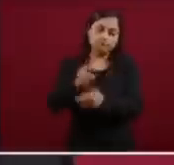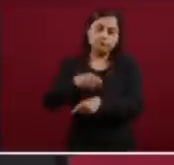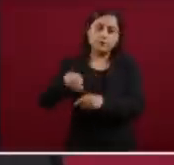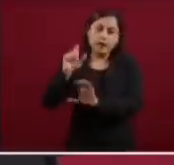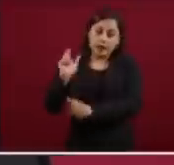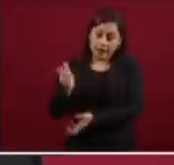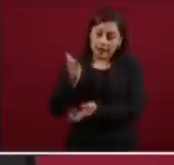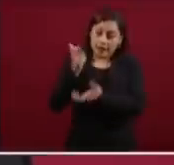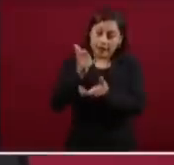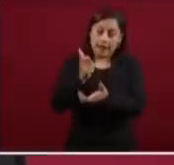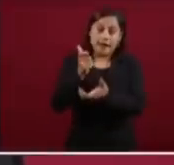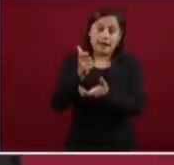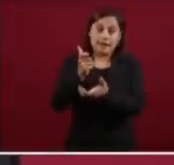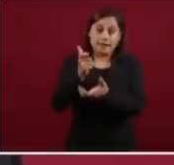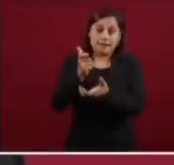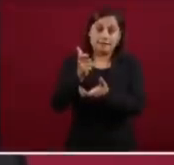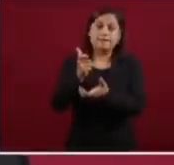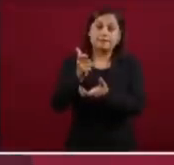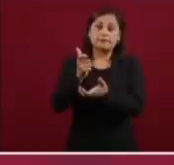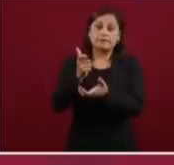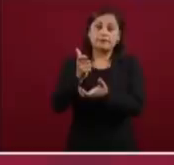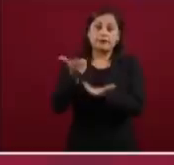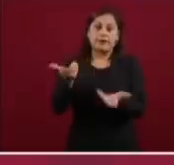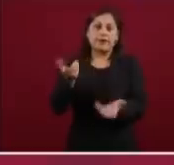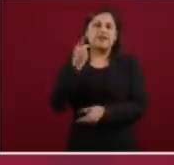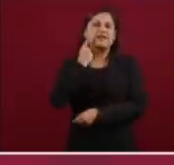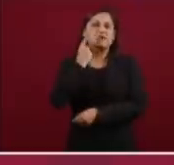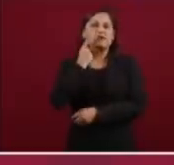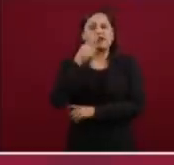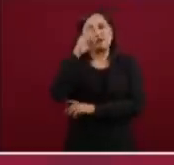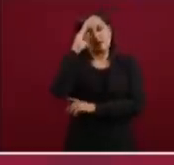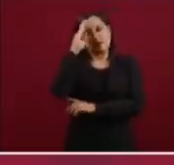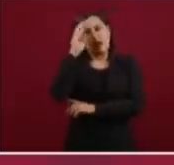aumentar impuestos